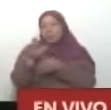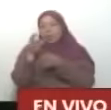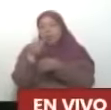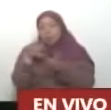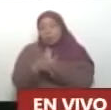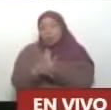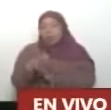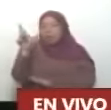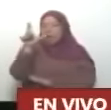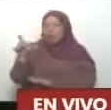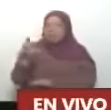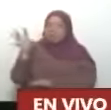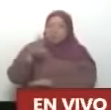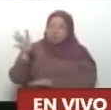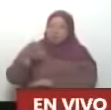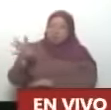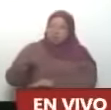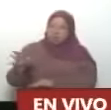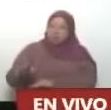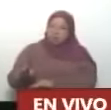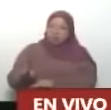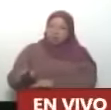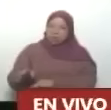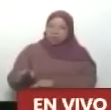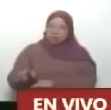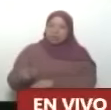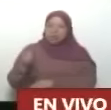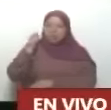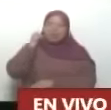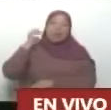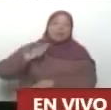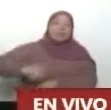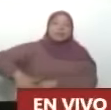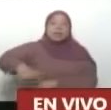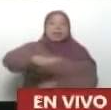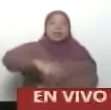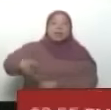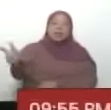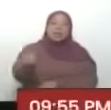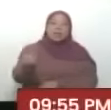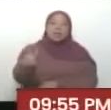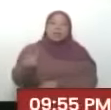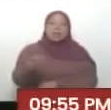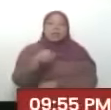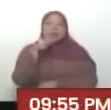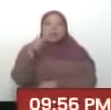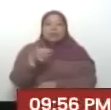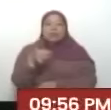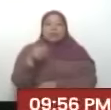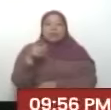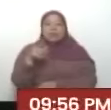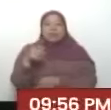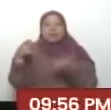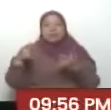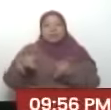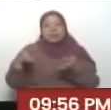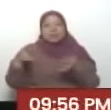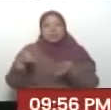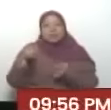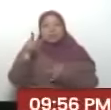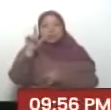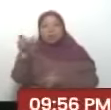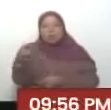consagrado, pues. Y del llano venezolano nos llega el siempre rebelde